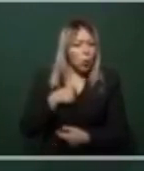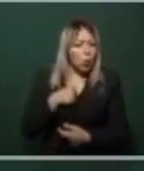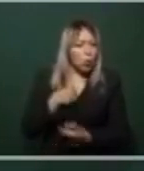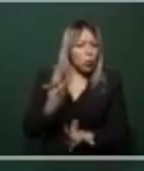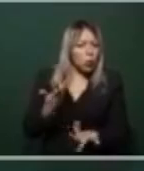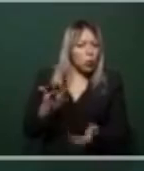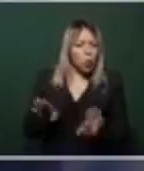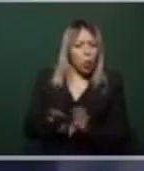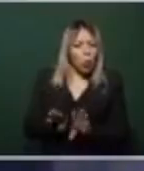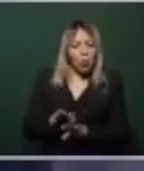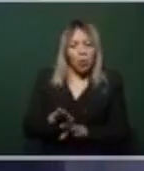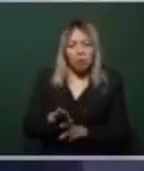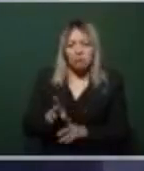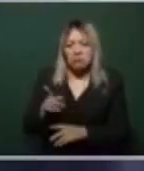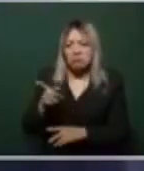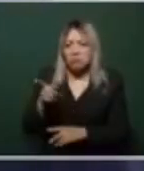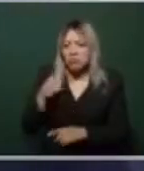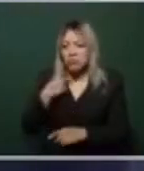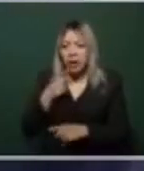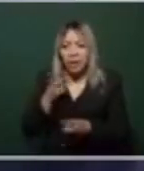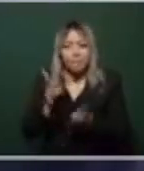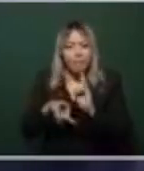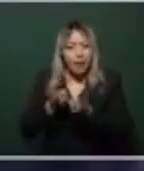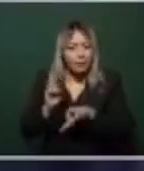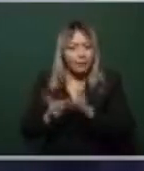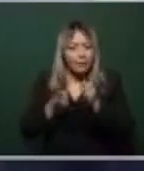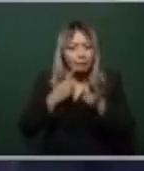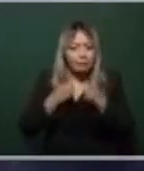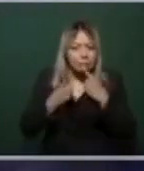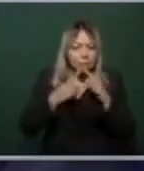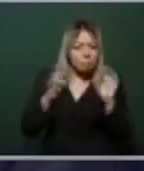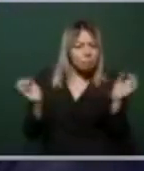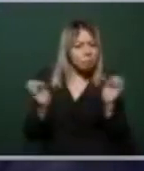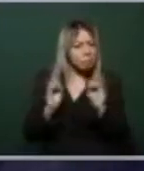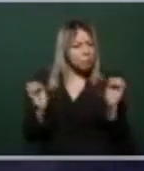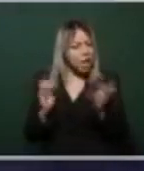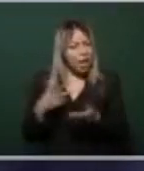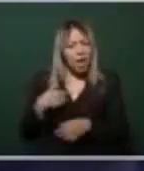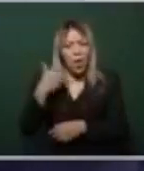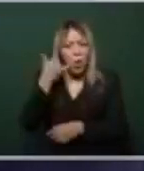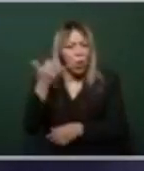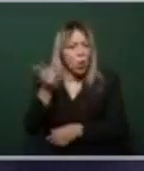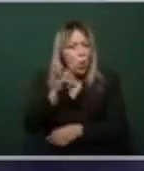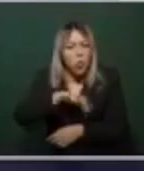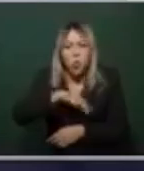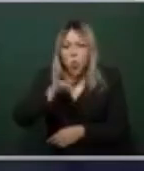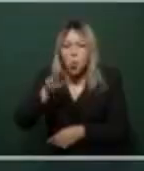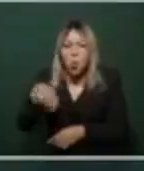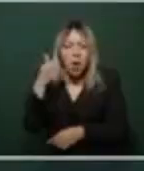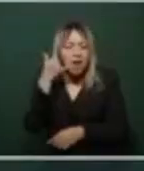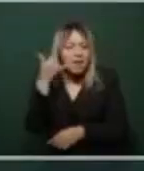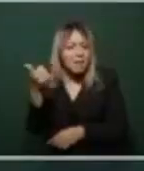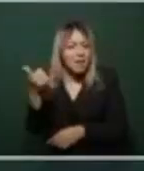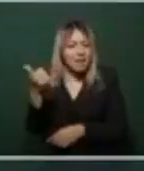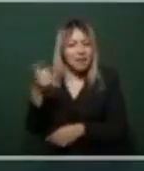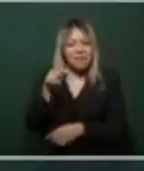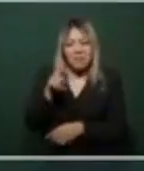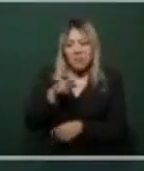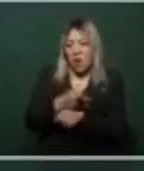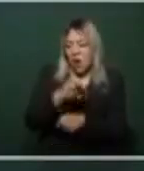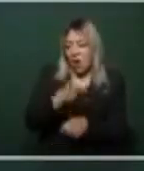no he tenido ninguna entrevista con él, no he hablado con él por teléfono nunca, en todo este